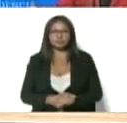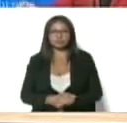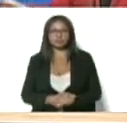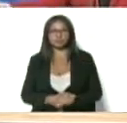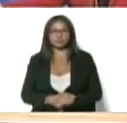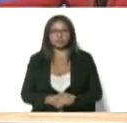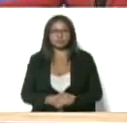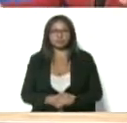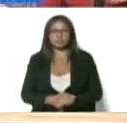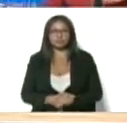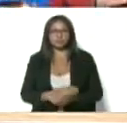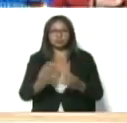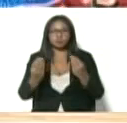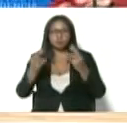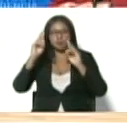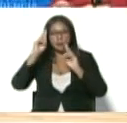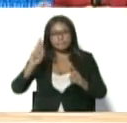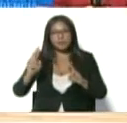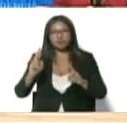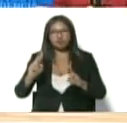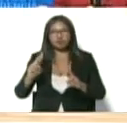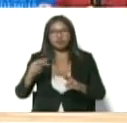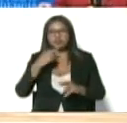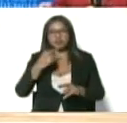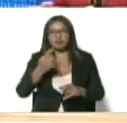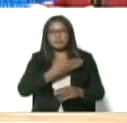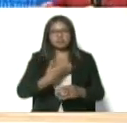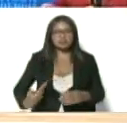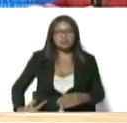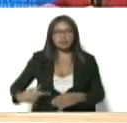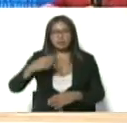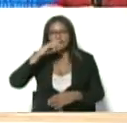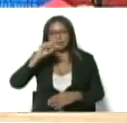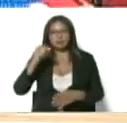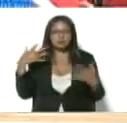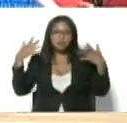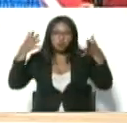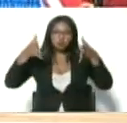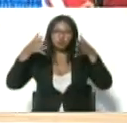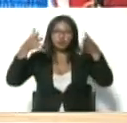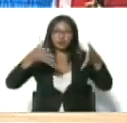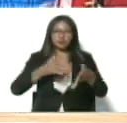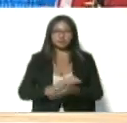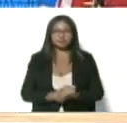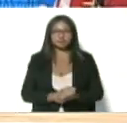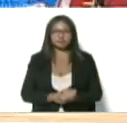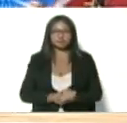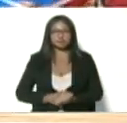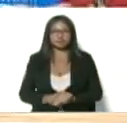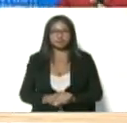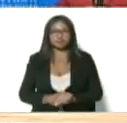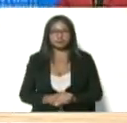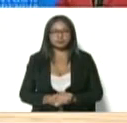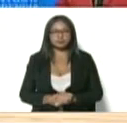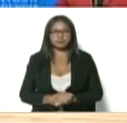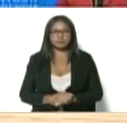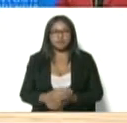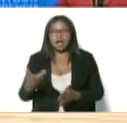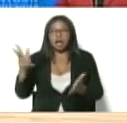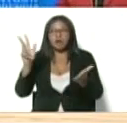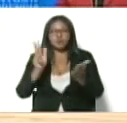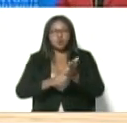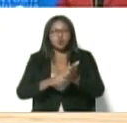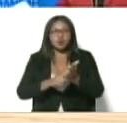muy respetuosamente se recomienda al ciudadano presidente de la república bolivariana de venezuela nicolás maduro moros aprobar